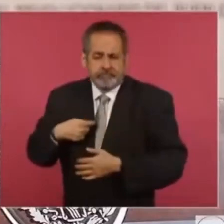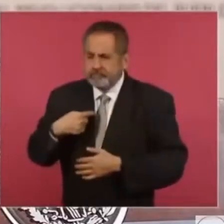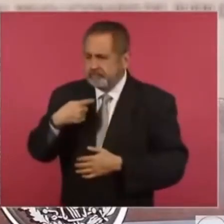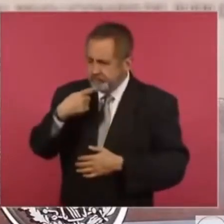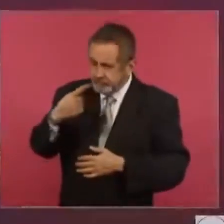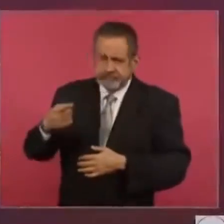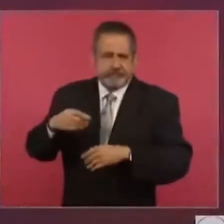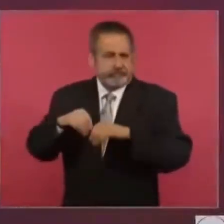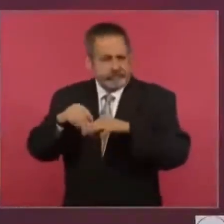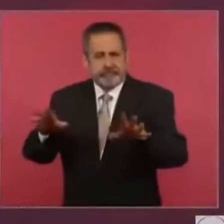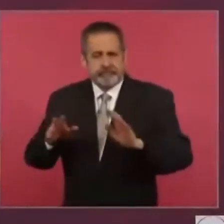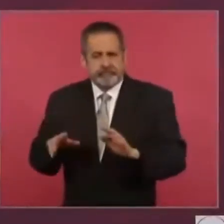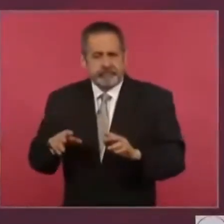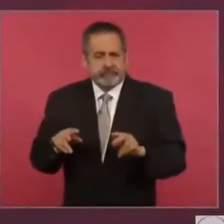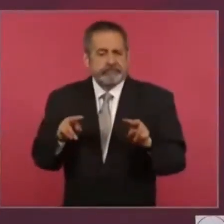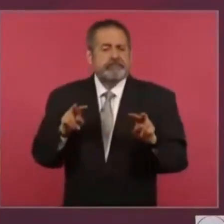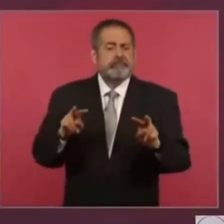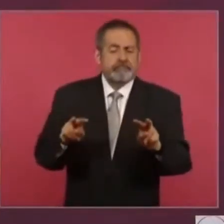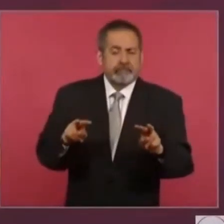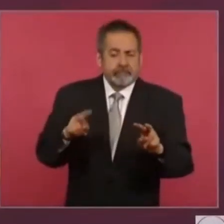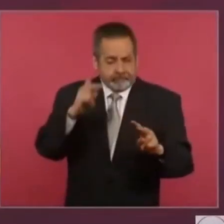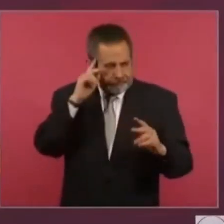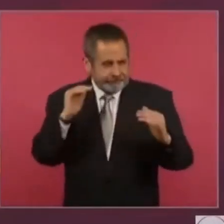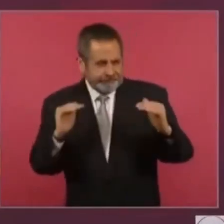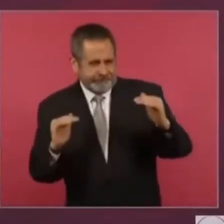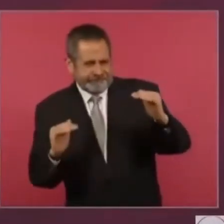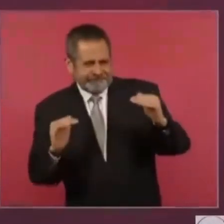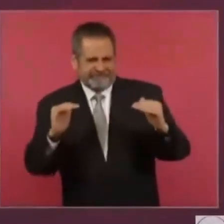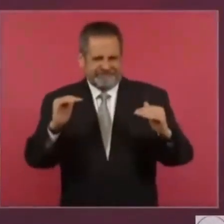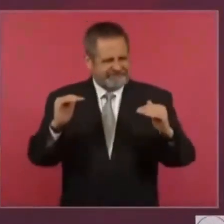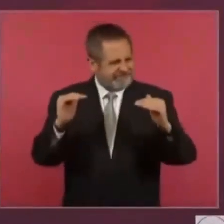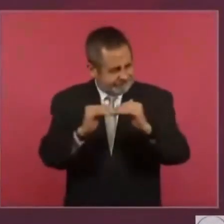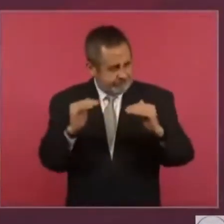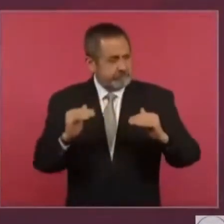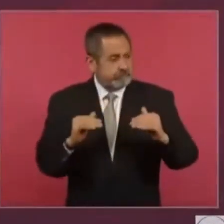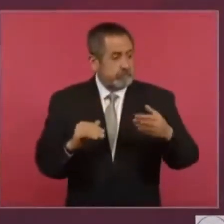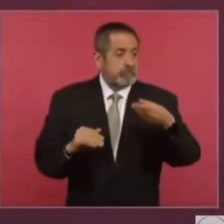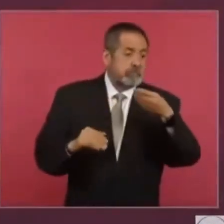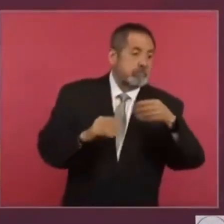para tratar de contrarrestarlos,